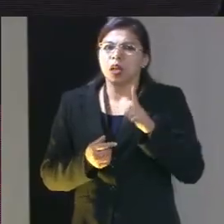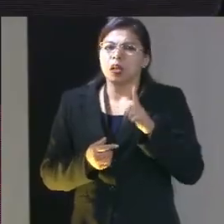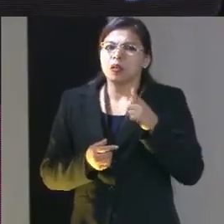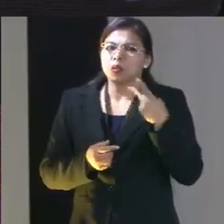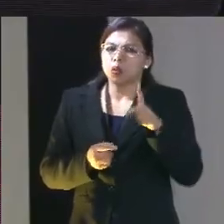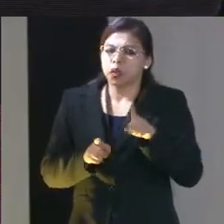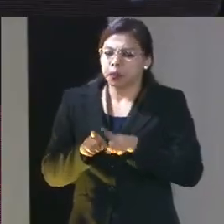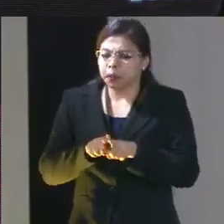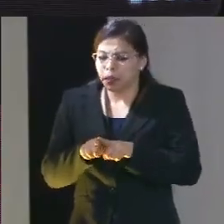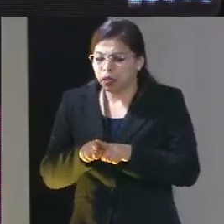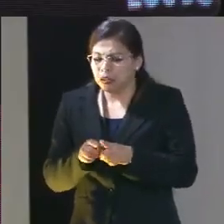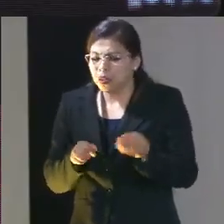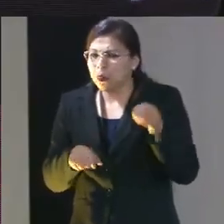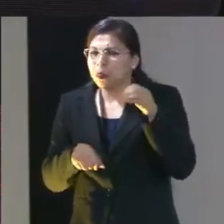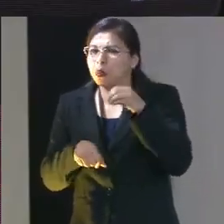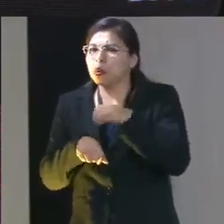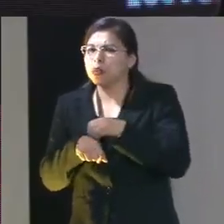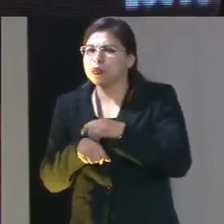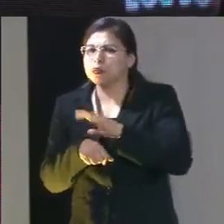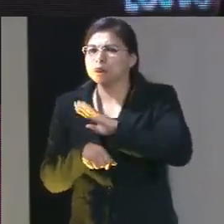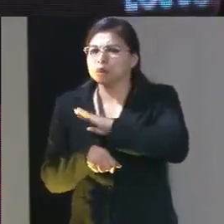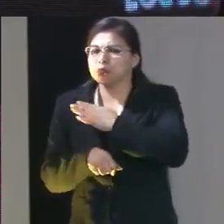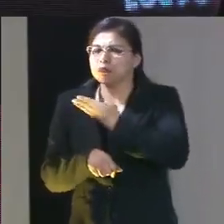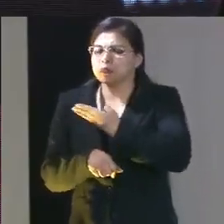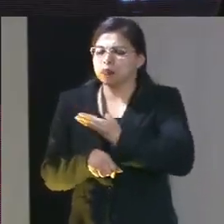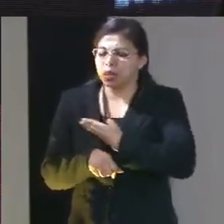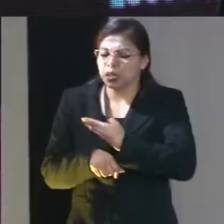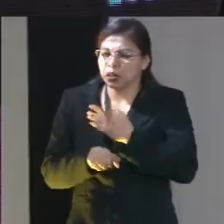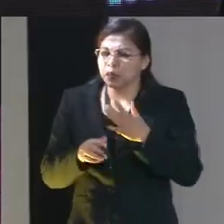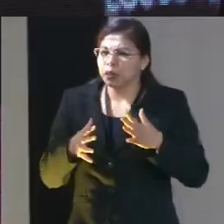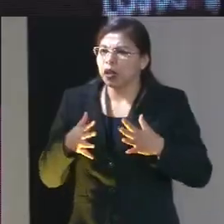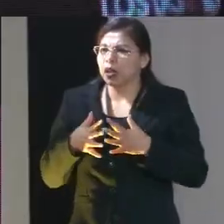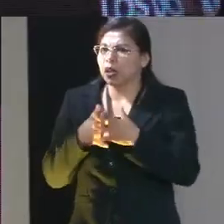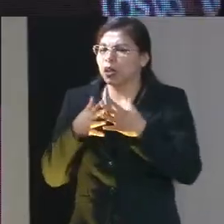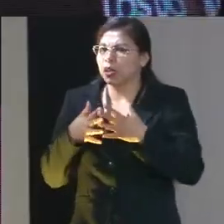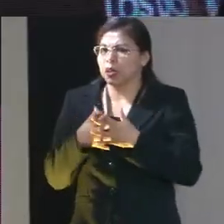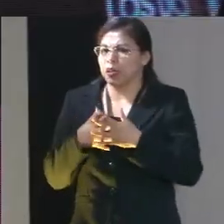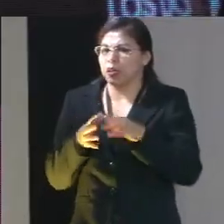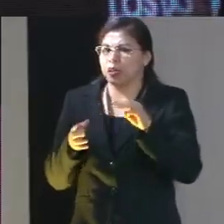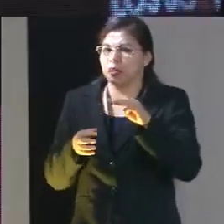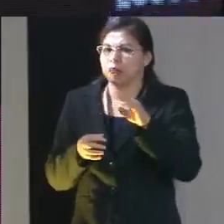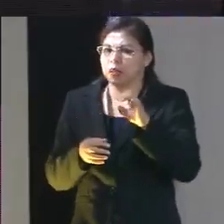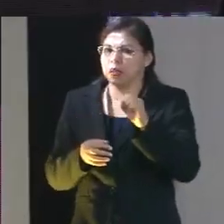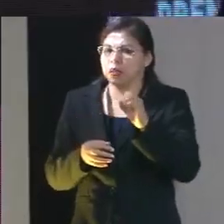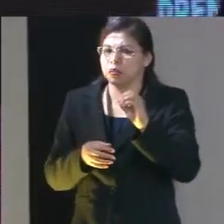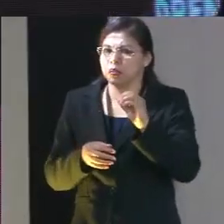Y le pusimos la irrupción española y la guerra mesoamericana.